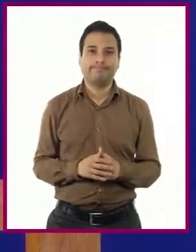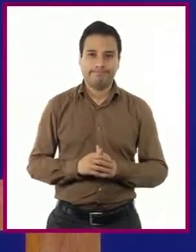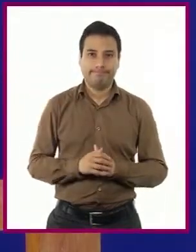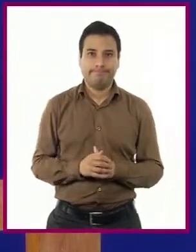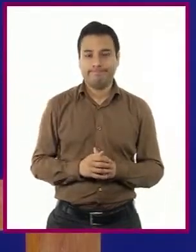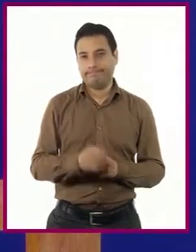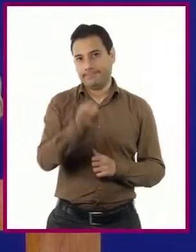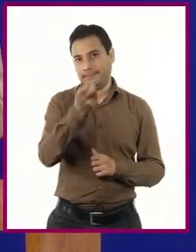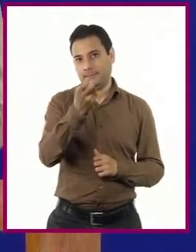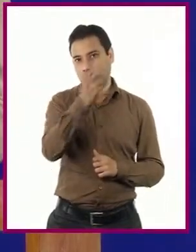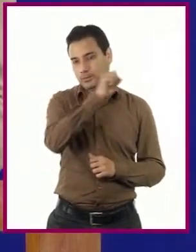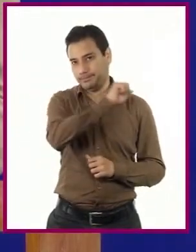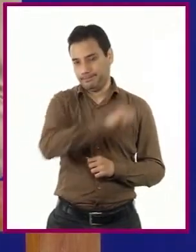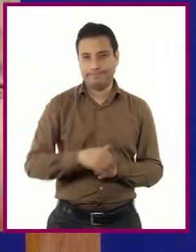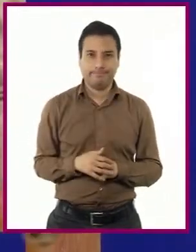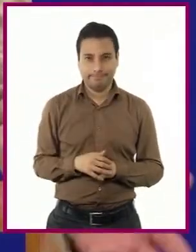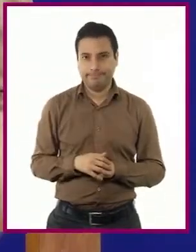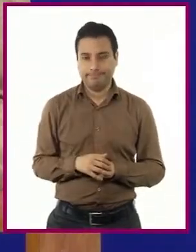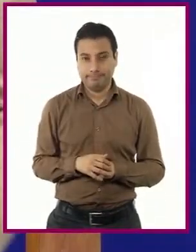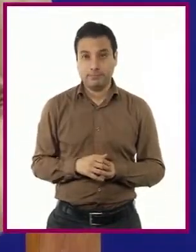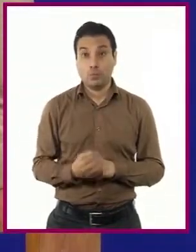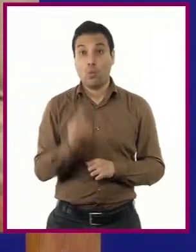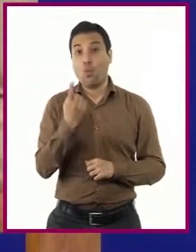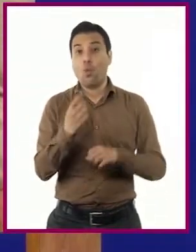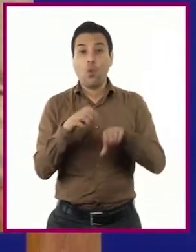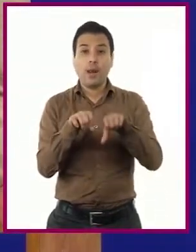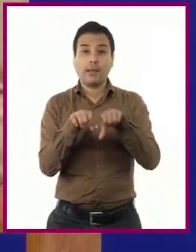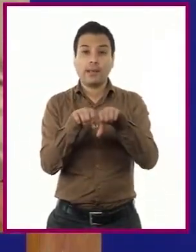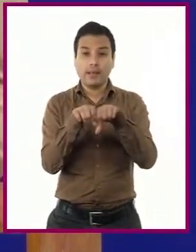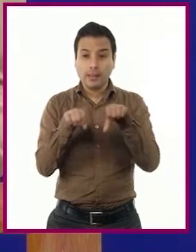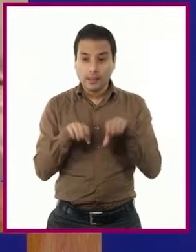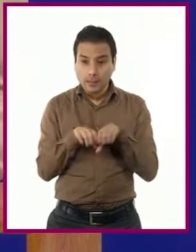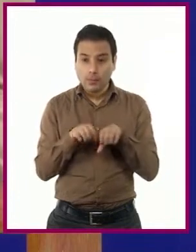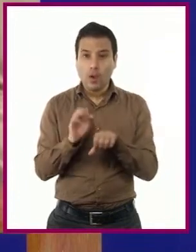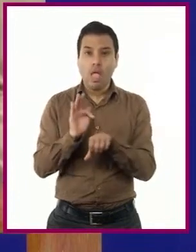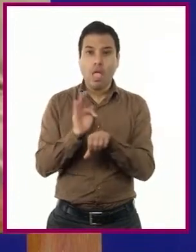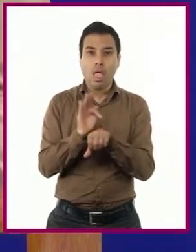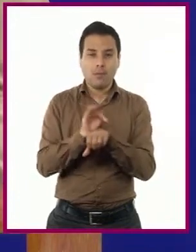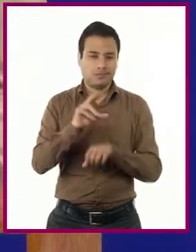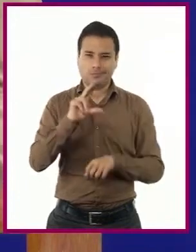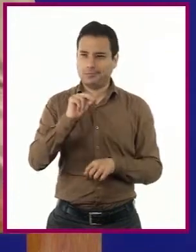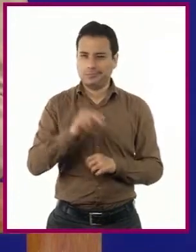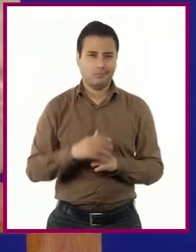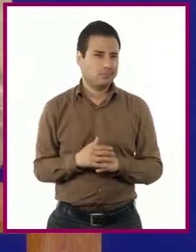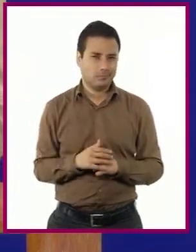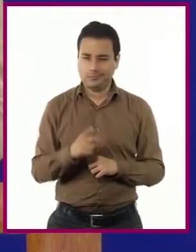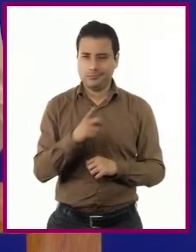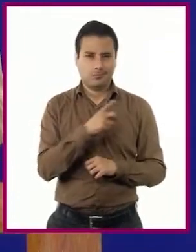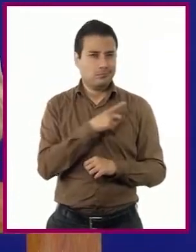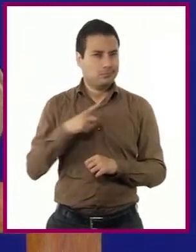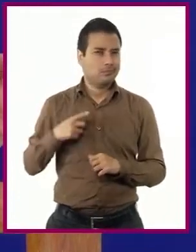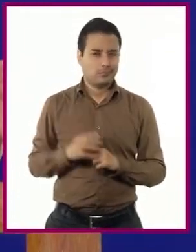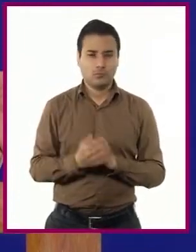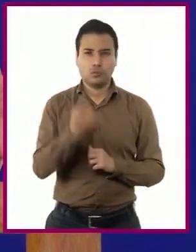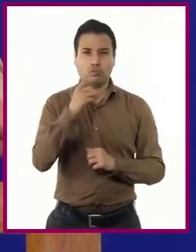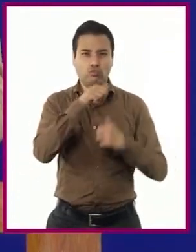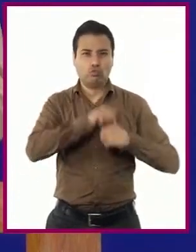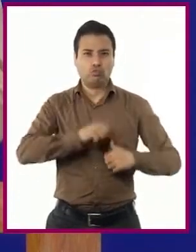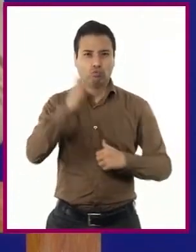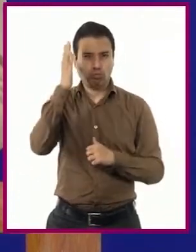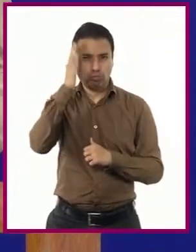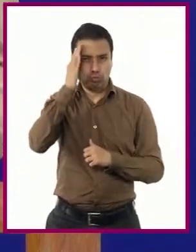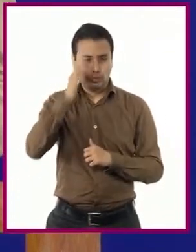se pueden evitar favoritismos o malas interpretaciones. Es muy importante que alguna autoridad competente lo